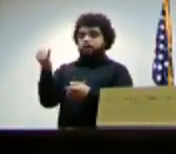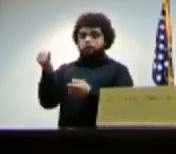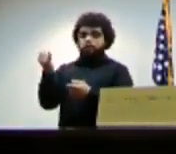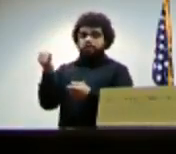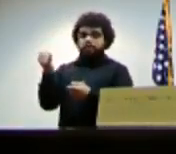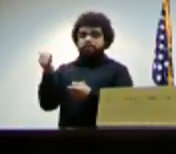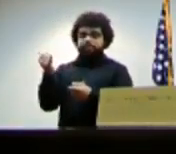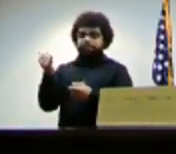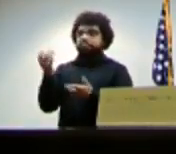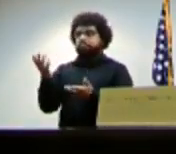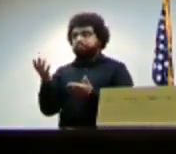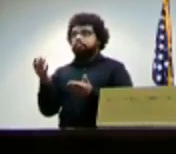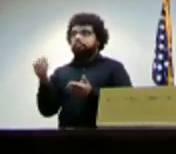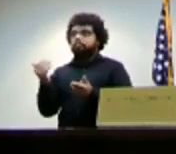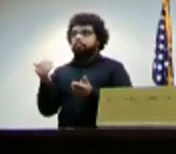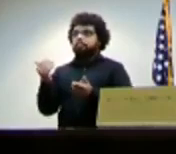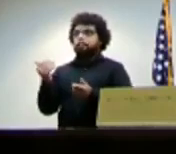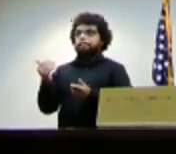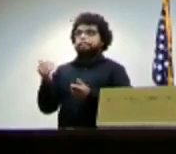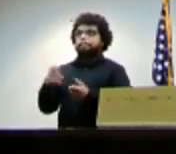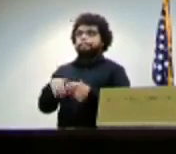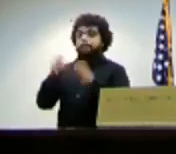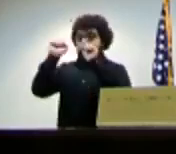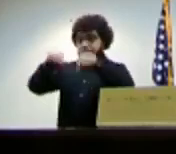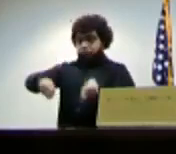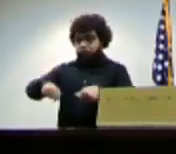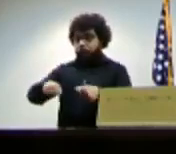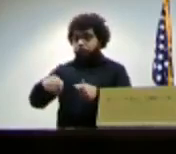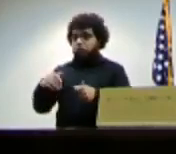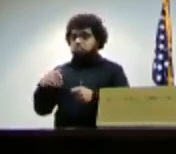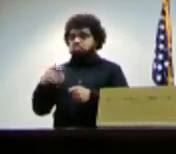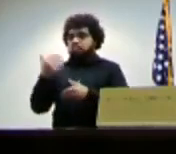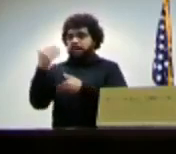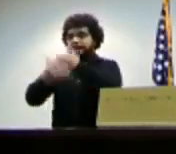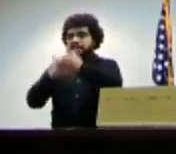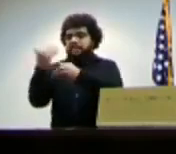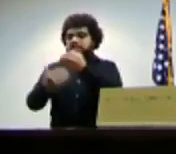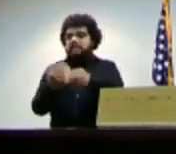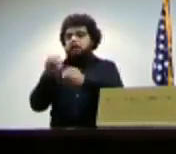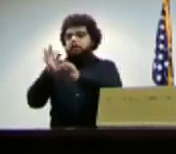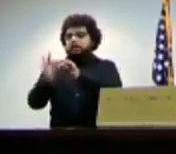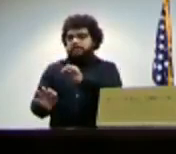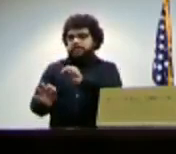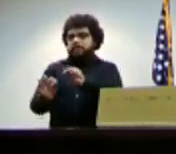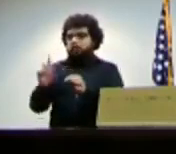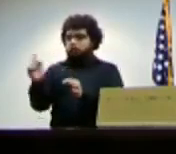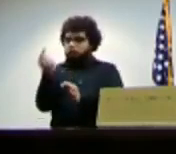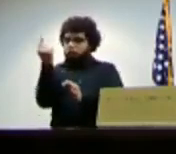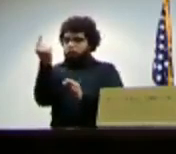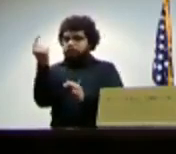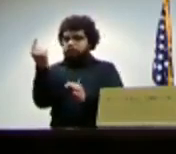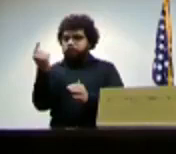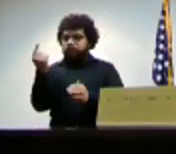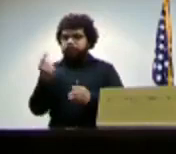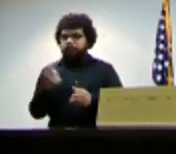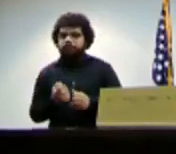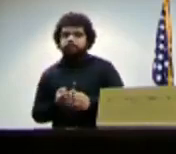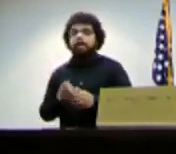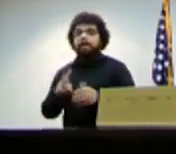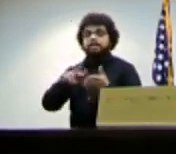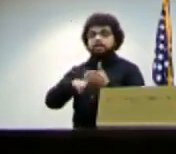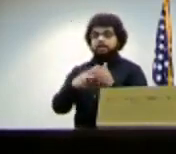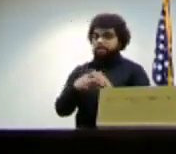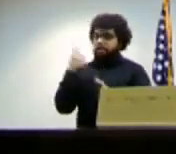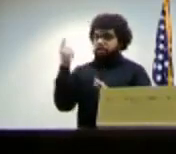aunque sí tenemos la capacidad de operarla en ciclo sencillo, ellas vienen diseñadas para operar en ciclo combinado. O sea que todo el tiempo están